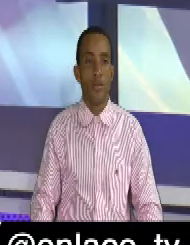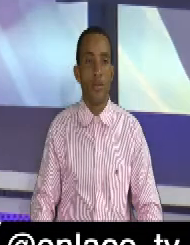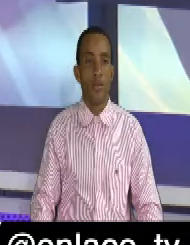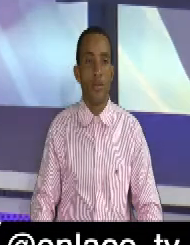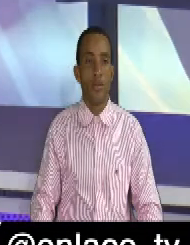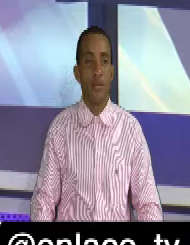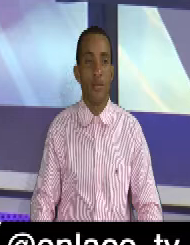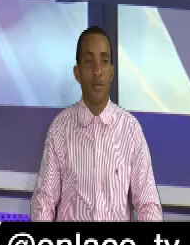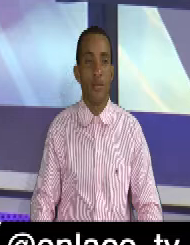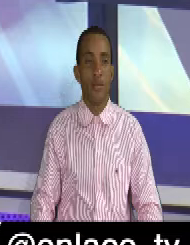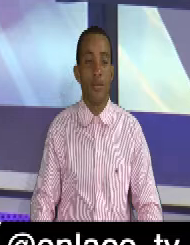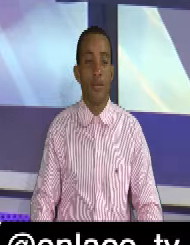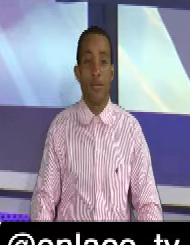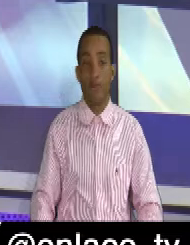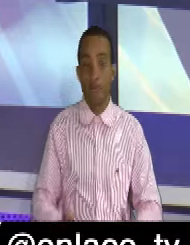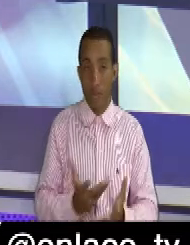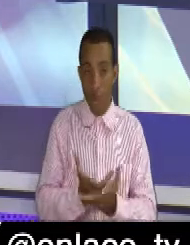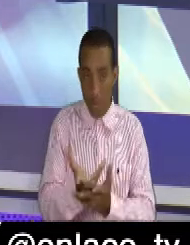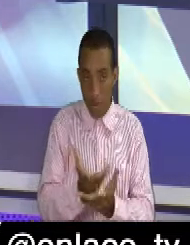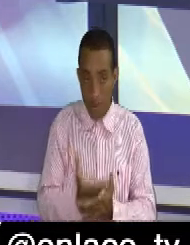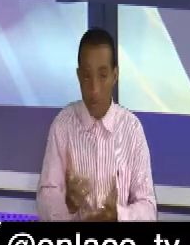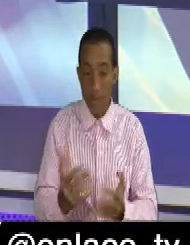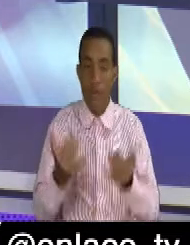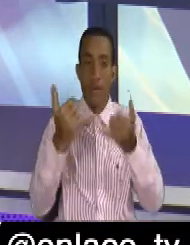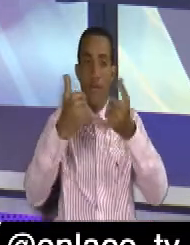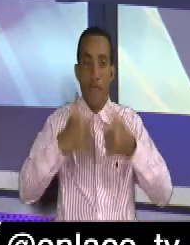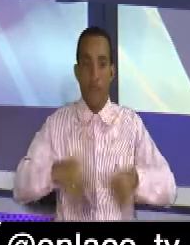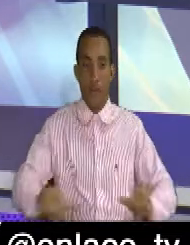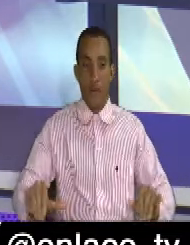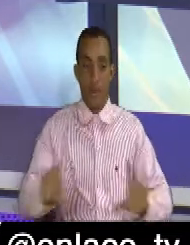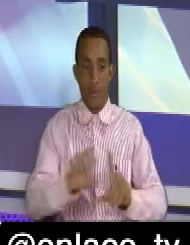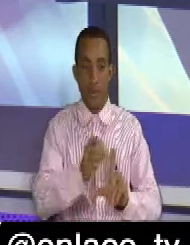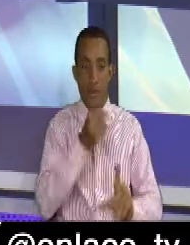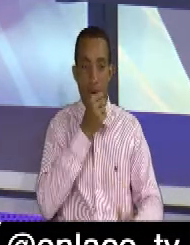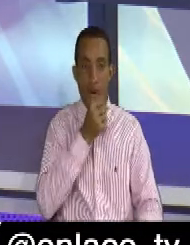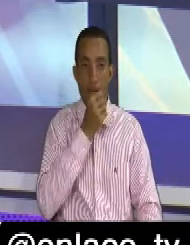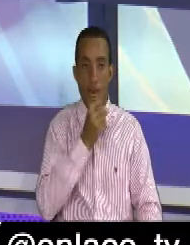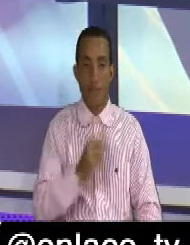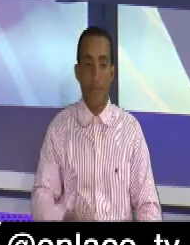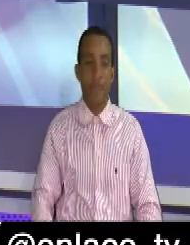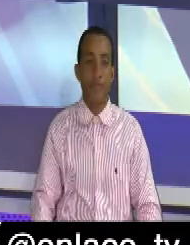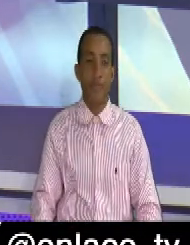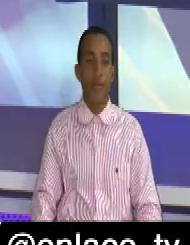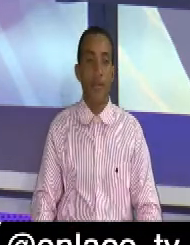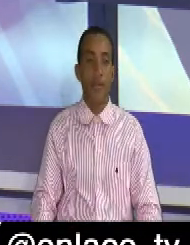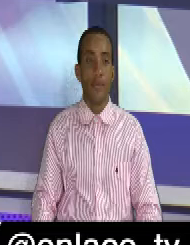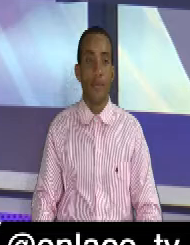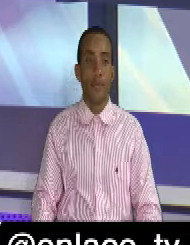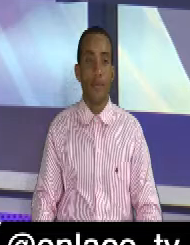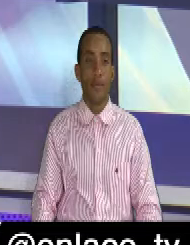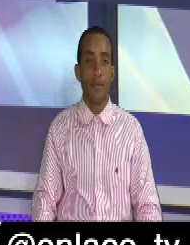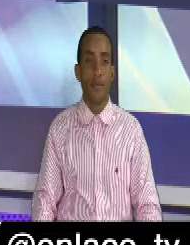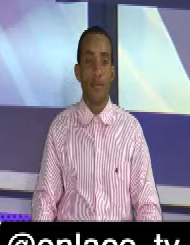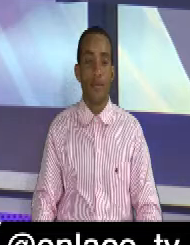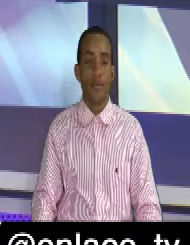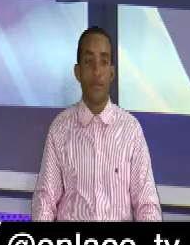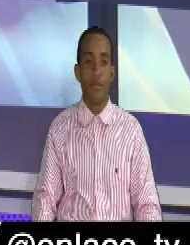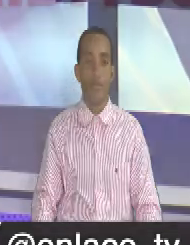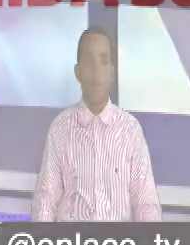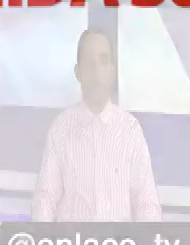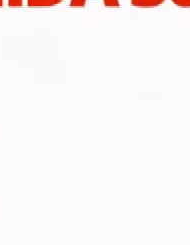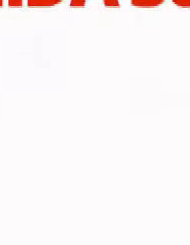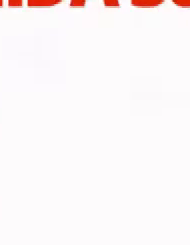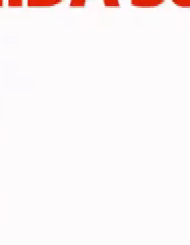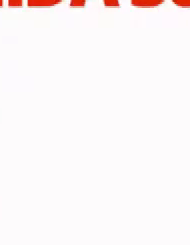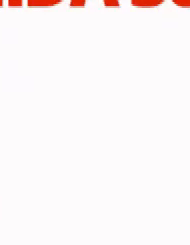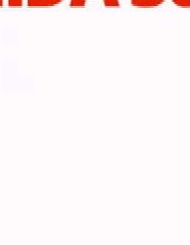Con este recomendado damos por terminada la presente emisión de Enlace Noticias. Antes de irnos, les recordamos como siempre materiales